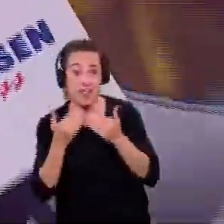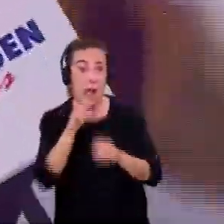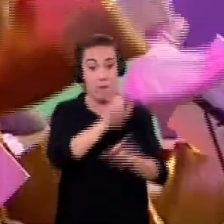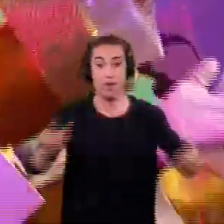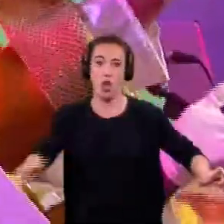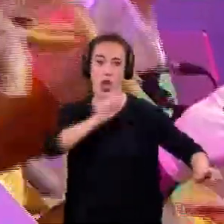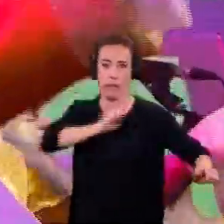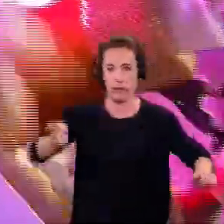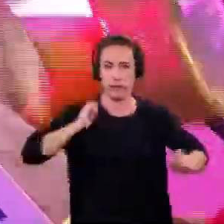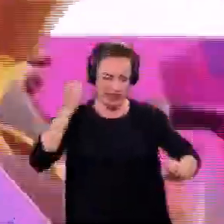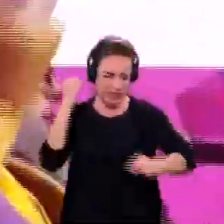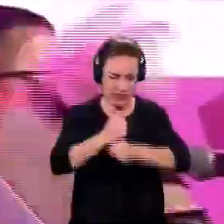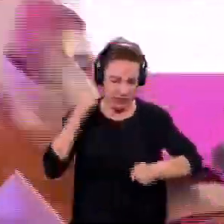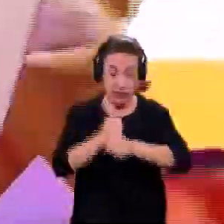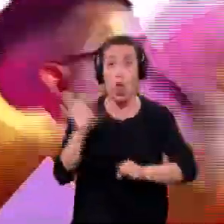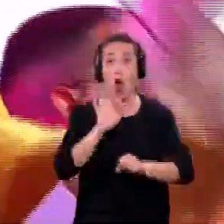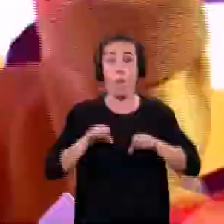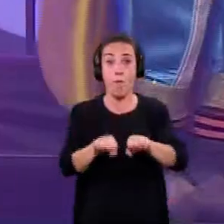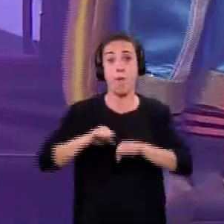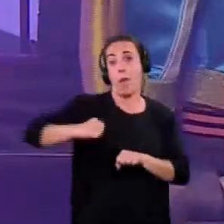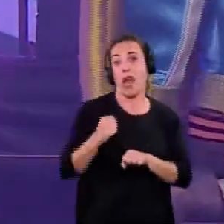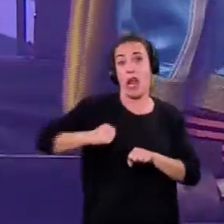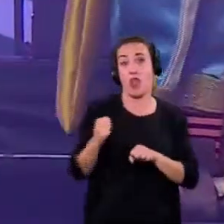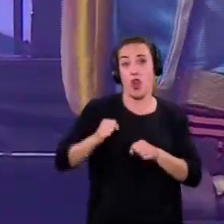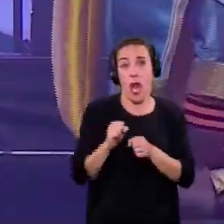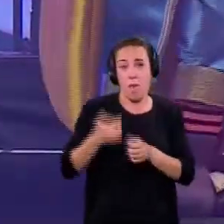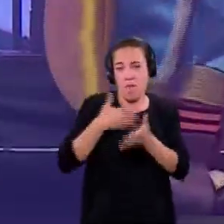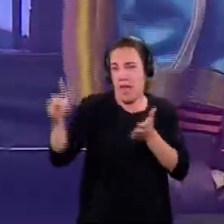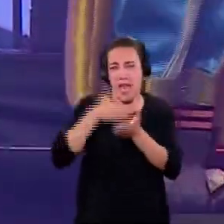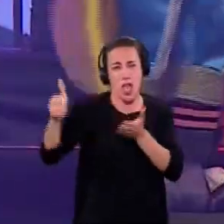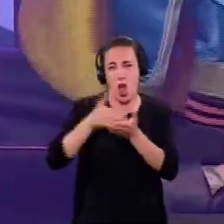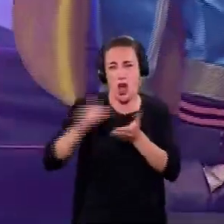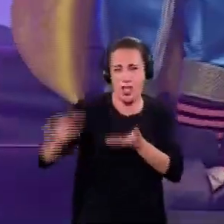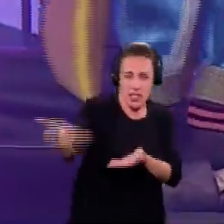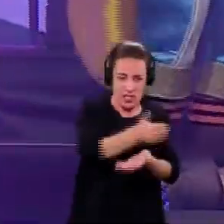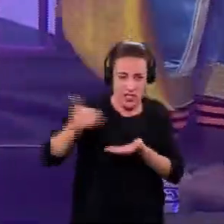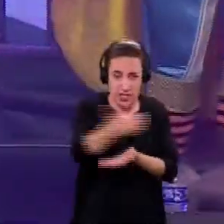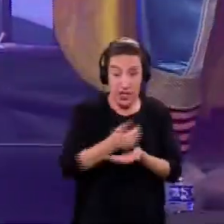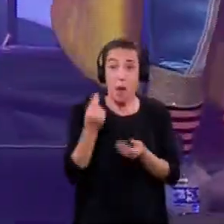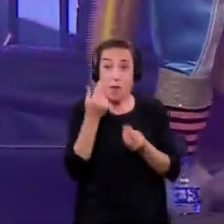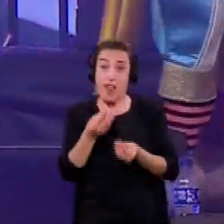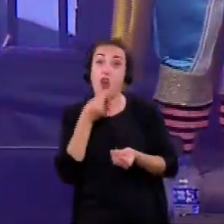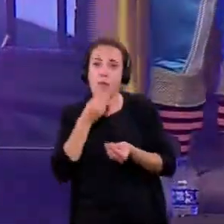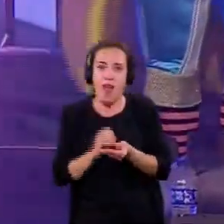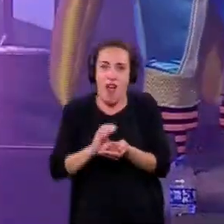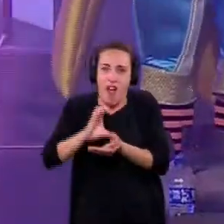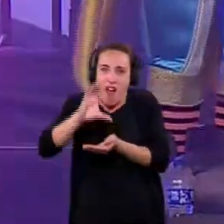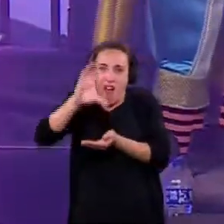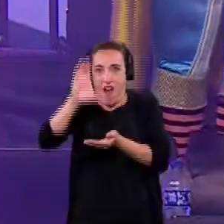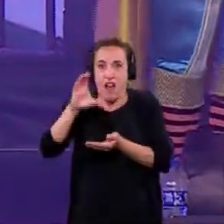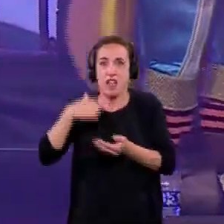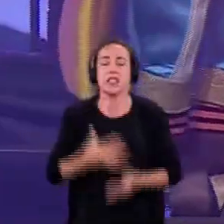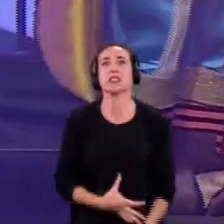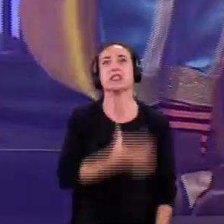o también el Mercadona que factura millones, te sube el precio de la comida y la soga al cuello ellos